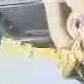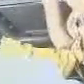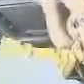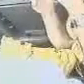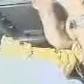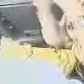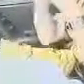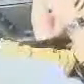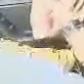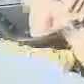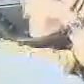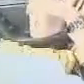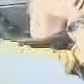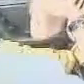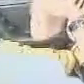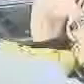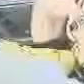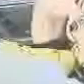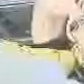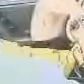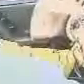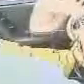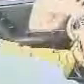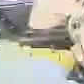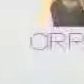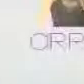que puedan entrar a comprar.